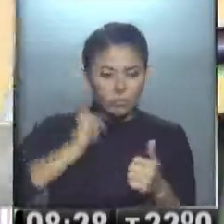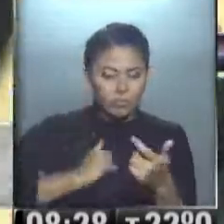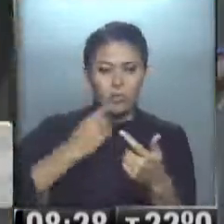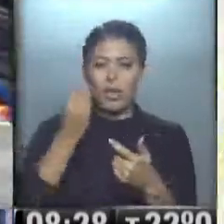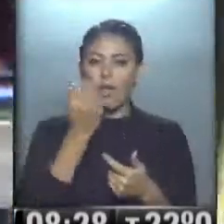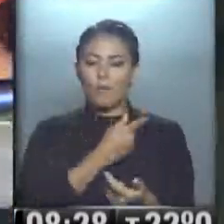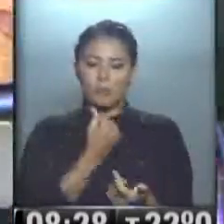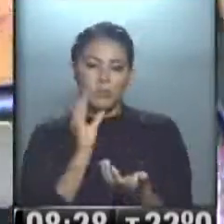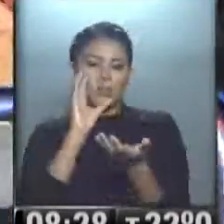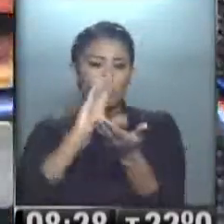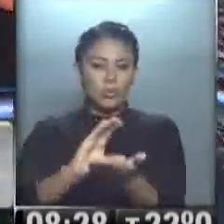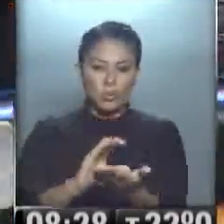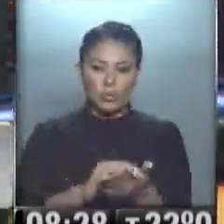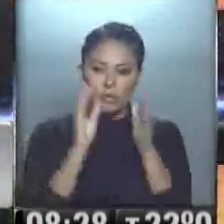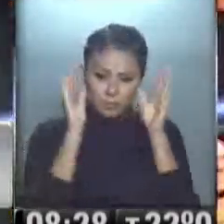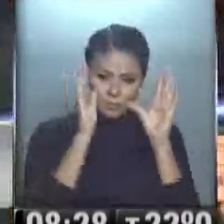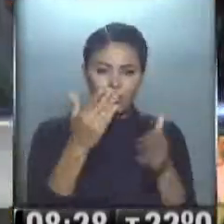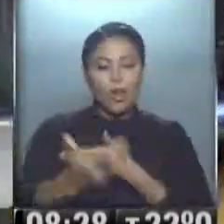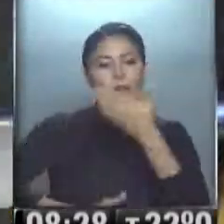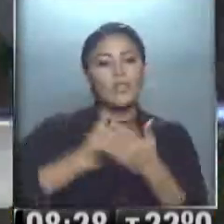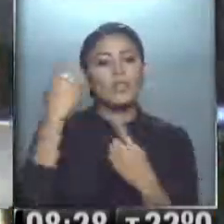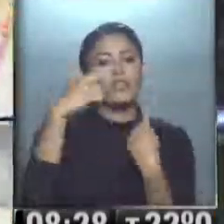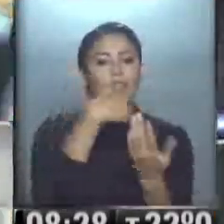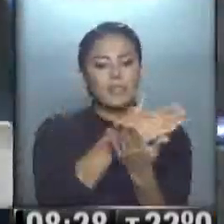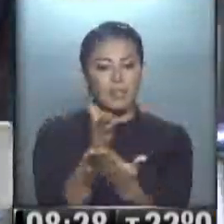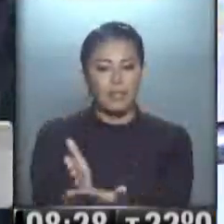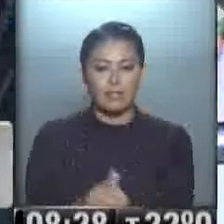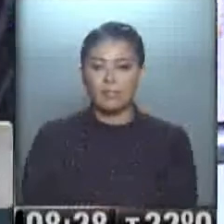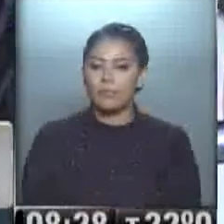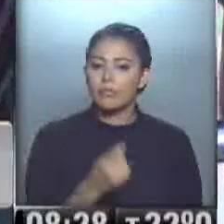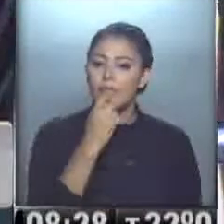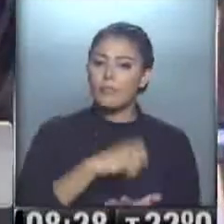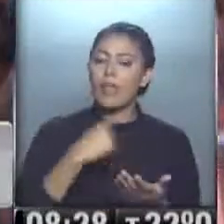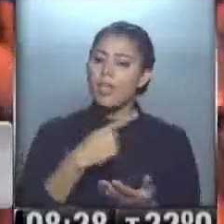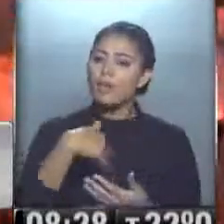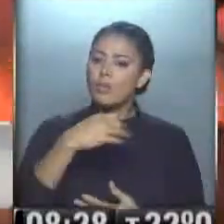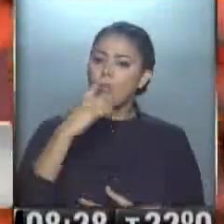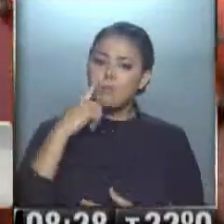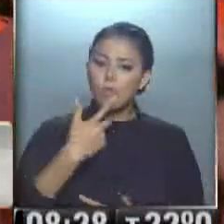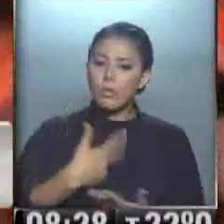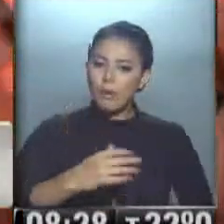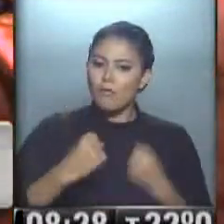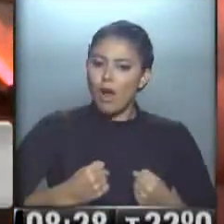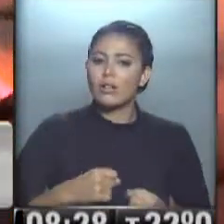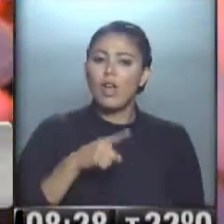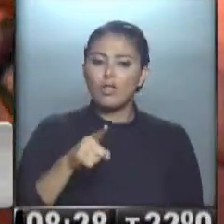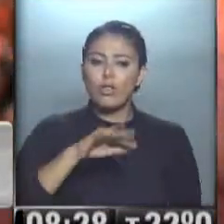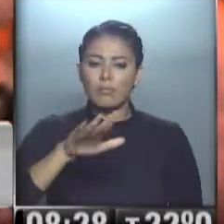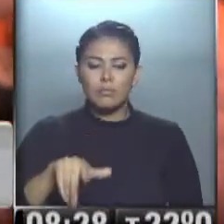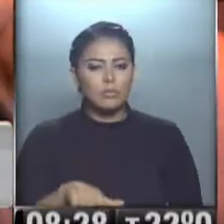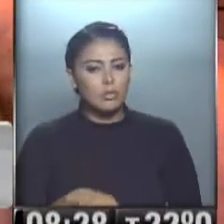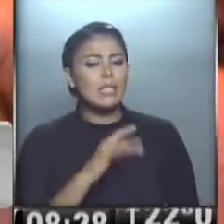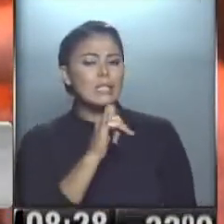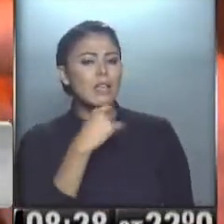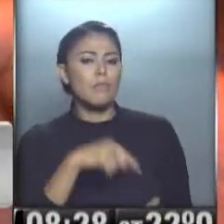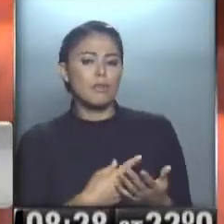inversiones y apelando a la colaboración de todos los sectores. Hace falta mostrar mayor firmeza frente al delito. Sí, obviamente, pero con